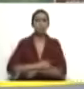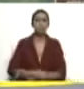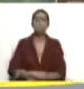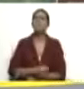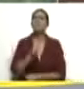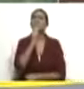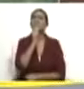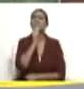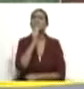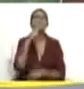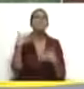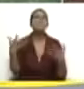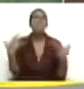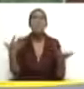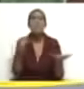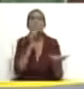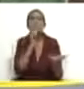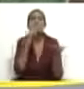¿Quiénes?